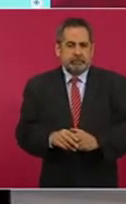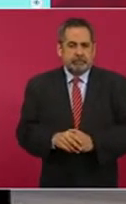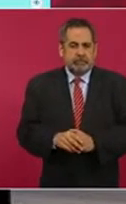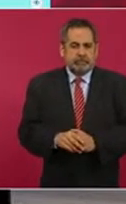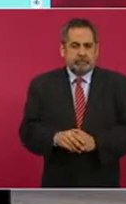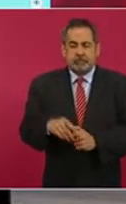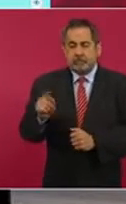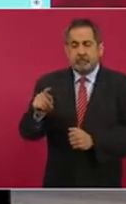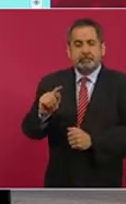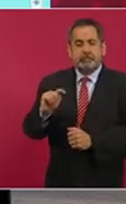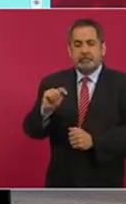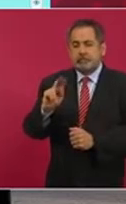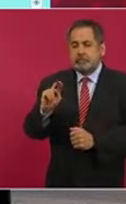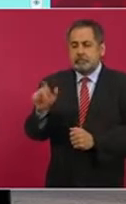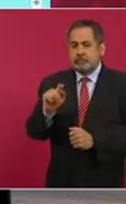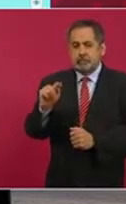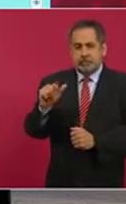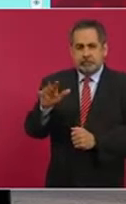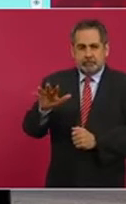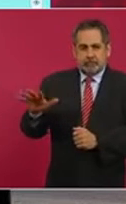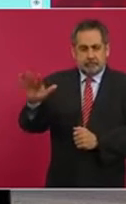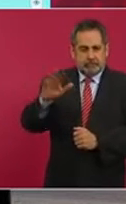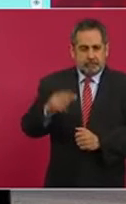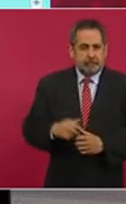Acá están los Tuxtla.